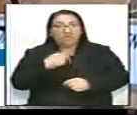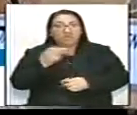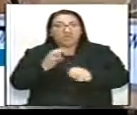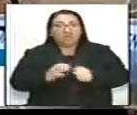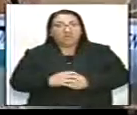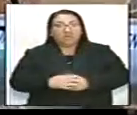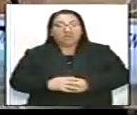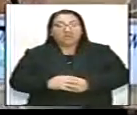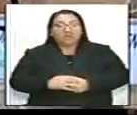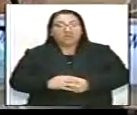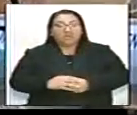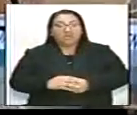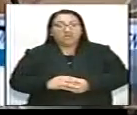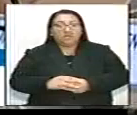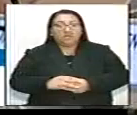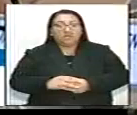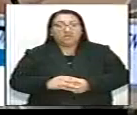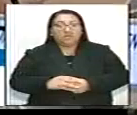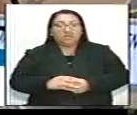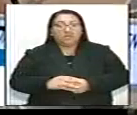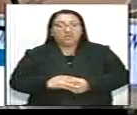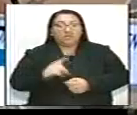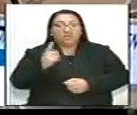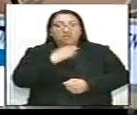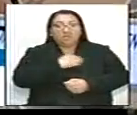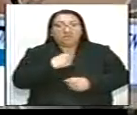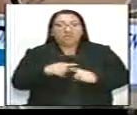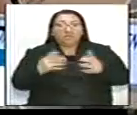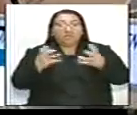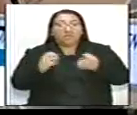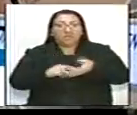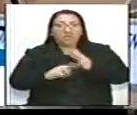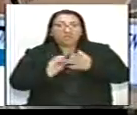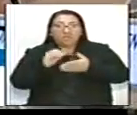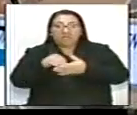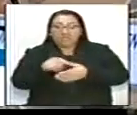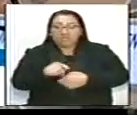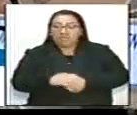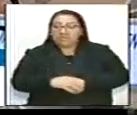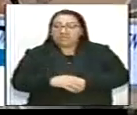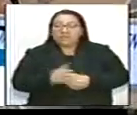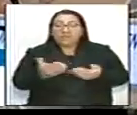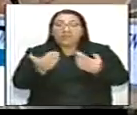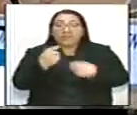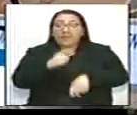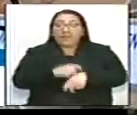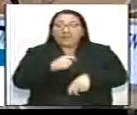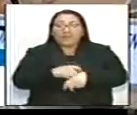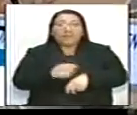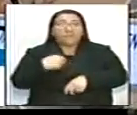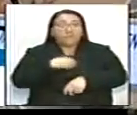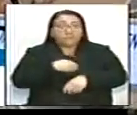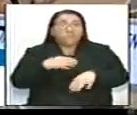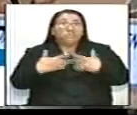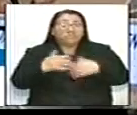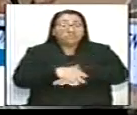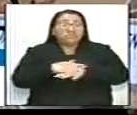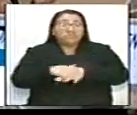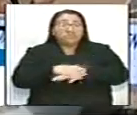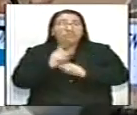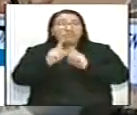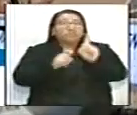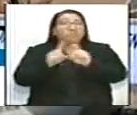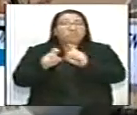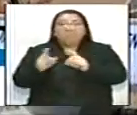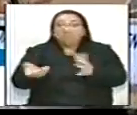o Ministerio de Economía y también el Premier. Pero sin embargo, yo quisiera de repente adherir a esto, de que nos dé un plazo usted para nosotros elaborar un